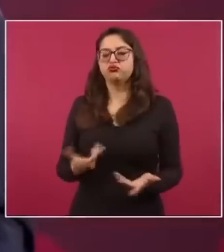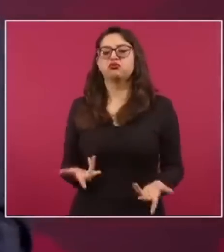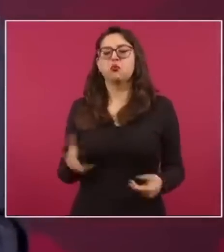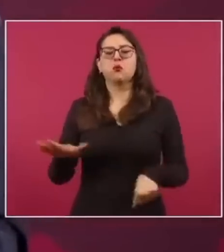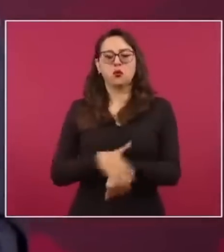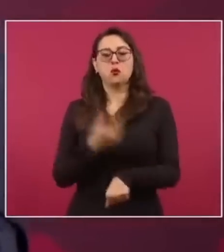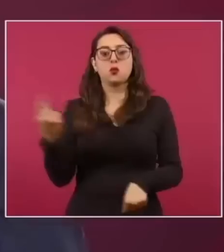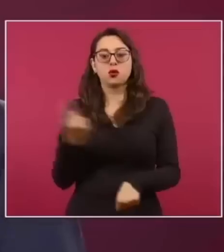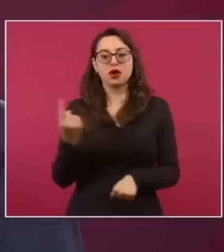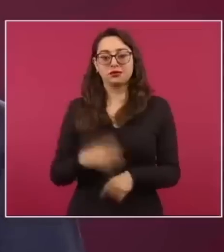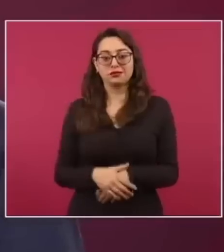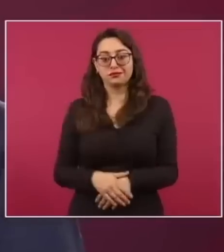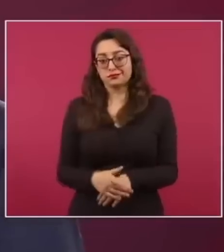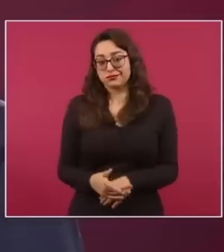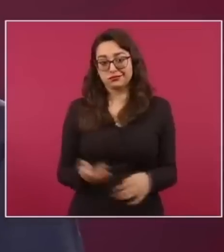Bajar los sueltos